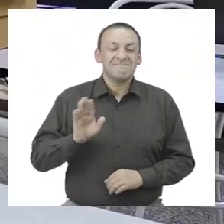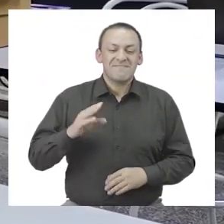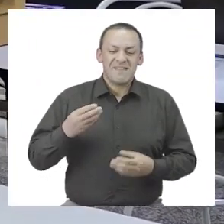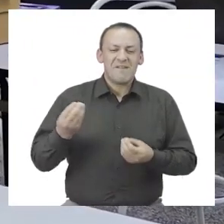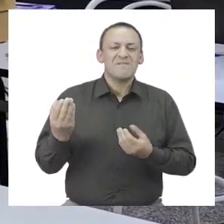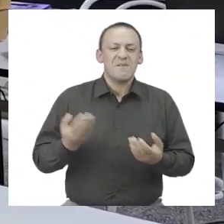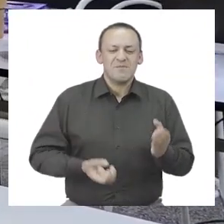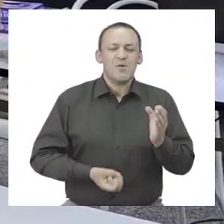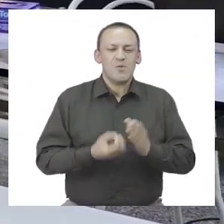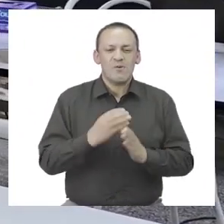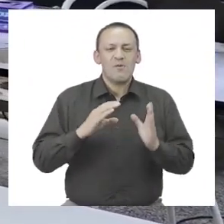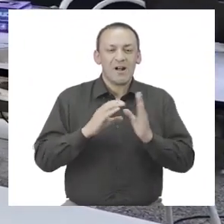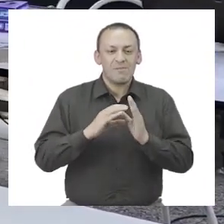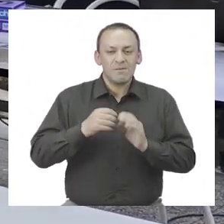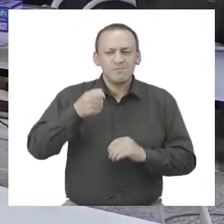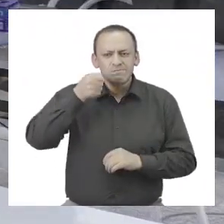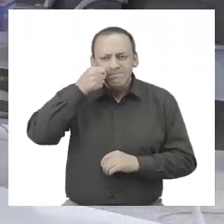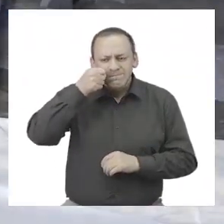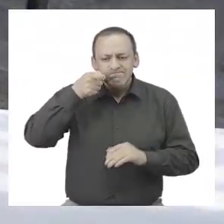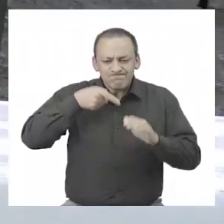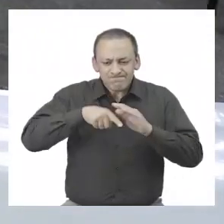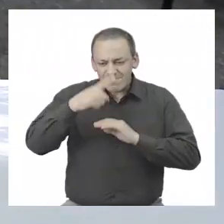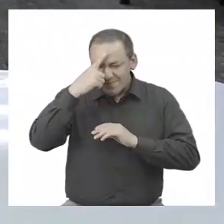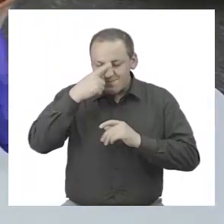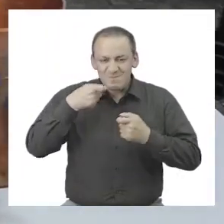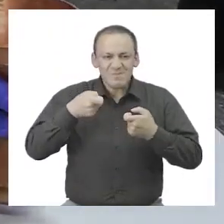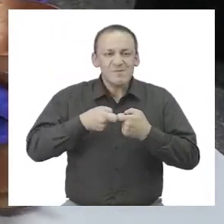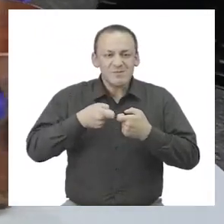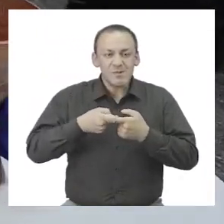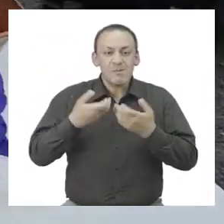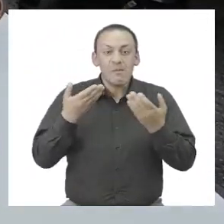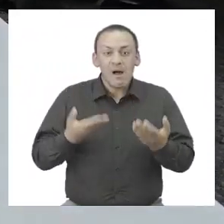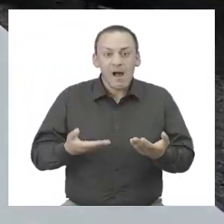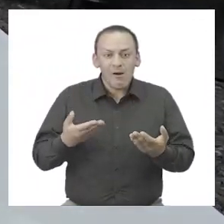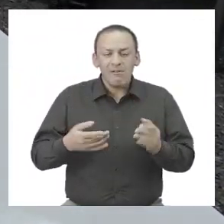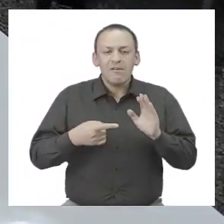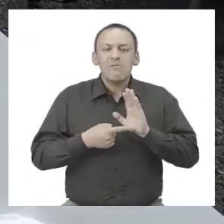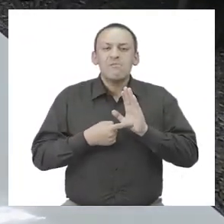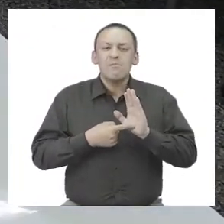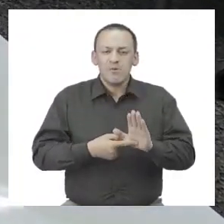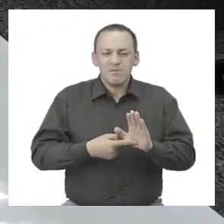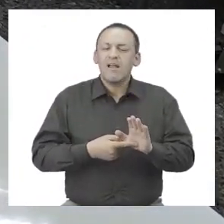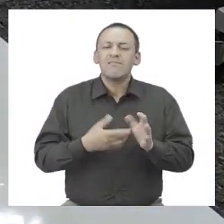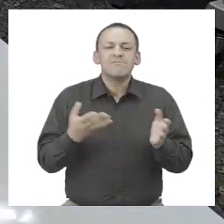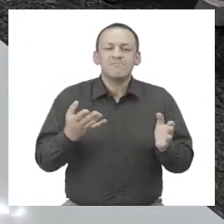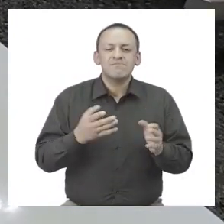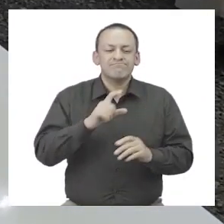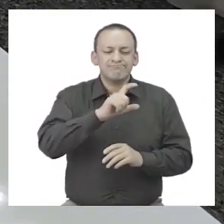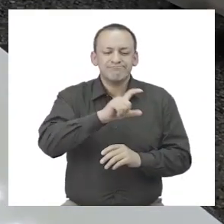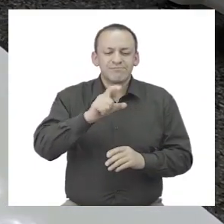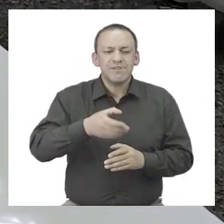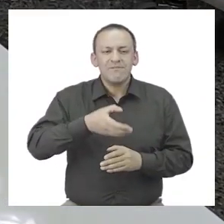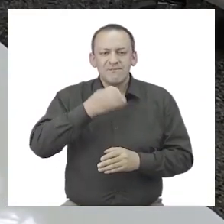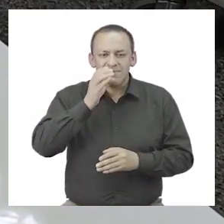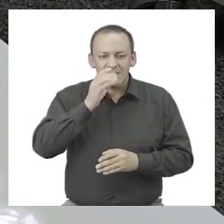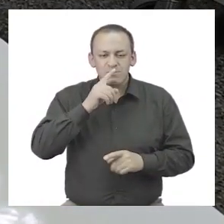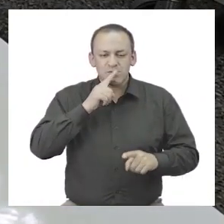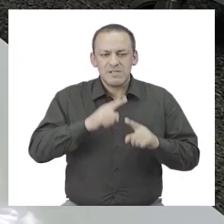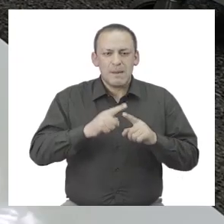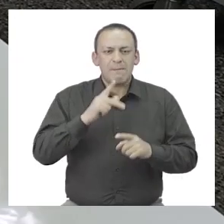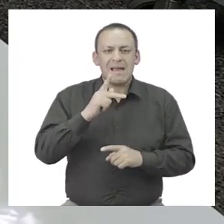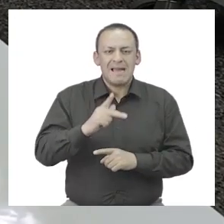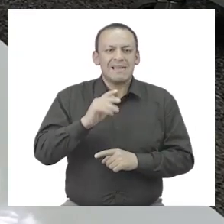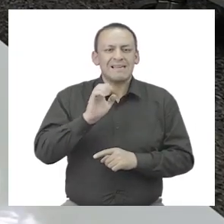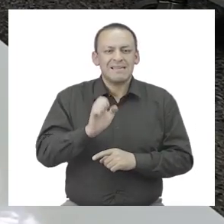Bienvenido a otro capítulo de Tras la Lupa del Museo. Y esta vez vamos a hablar de un tipo especial de vasija que se llama el